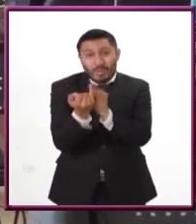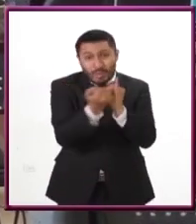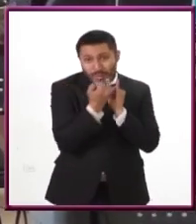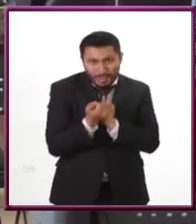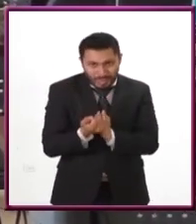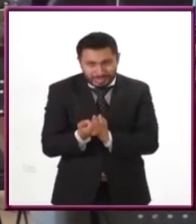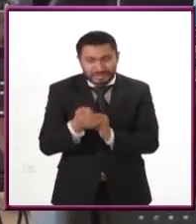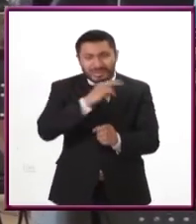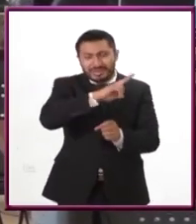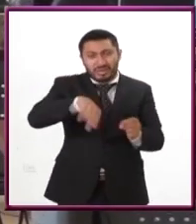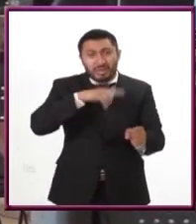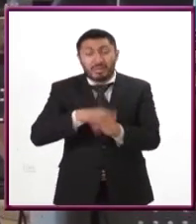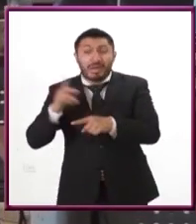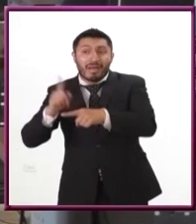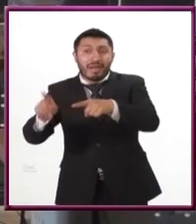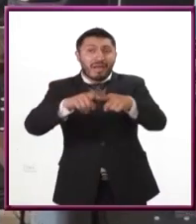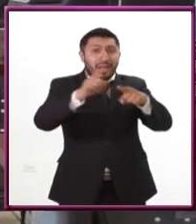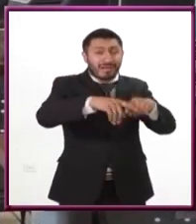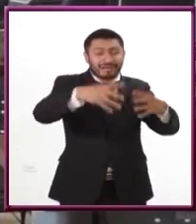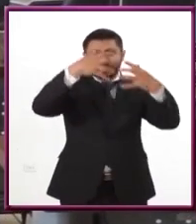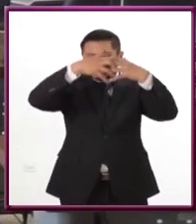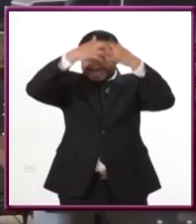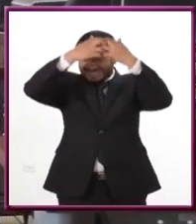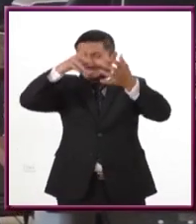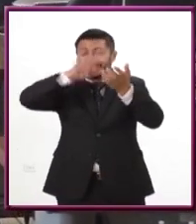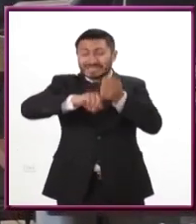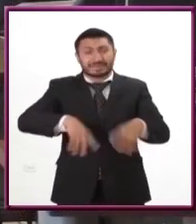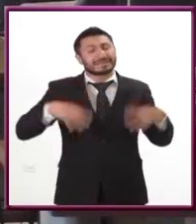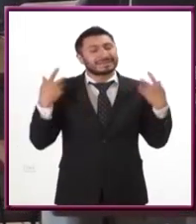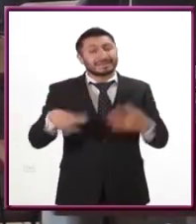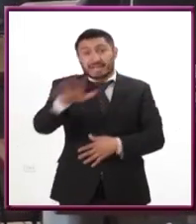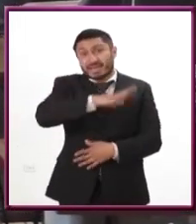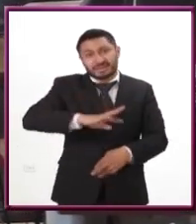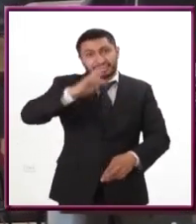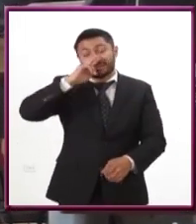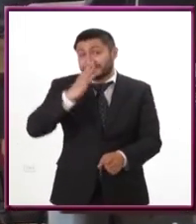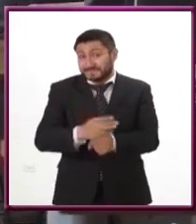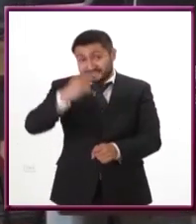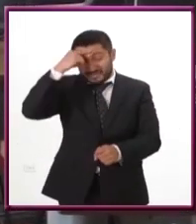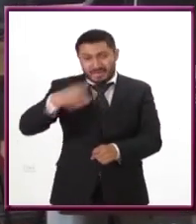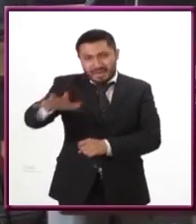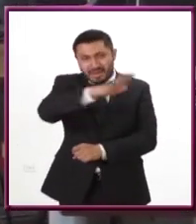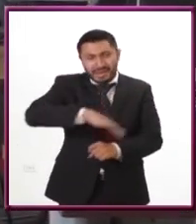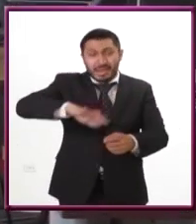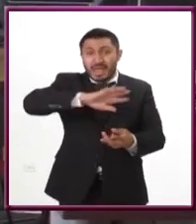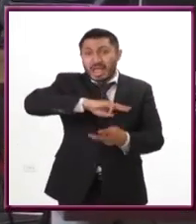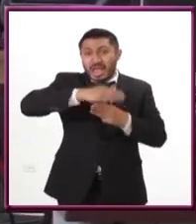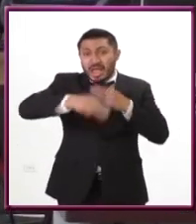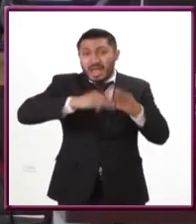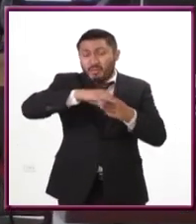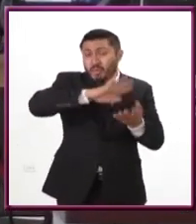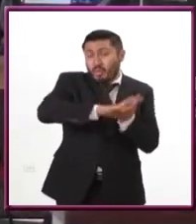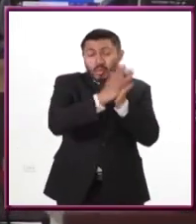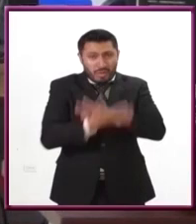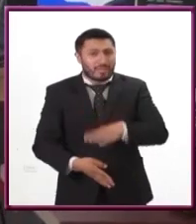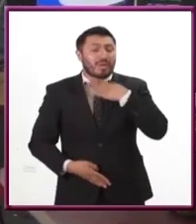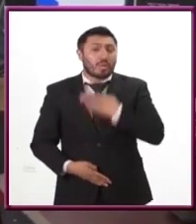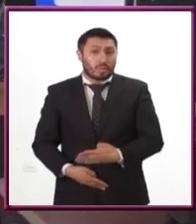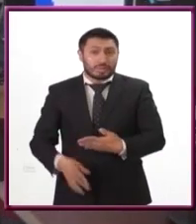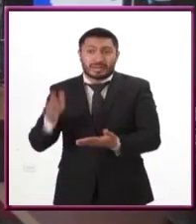Normalizar la diversidad de mente es una responsabilidad de todos. para hacer de este mundo un sitio más